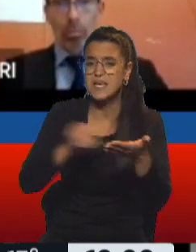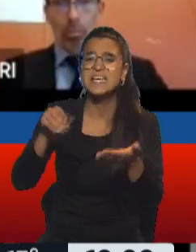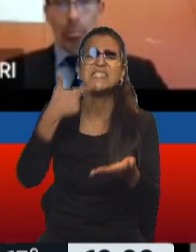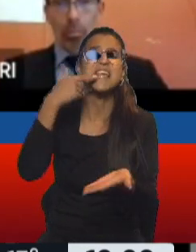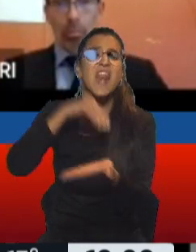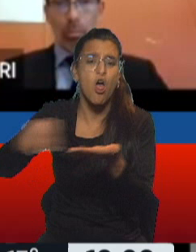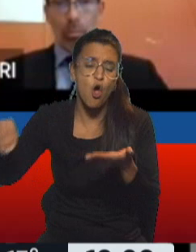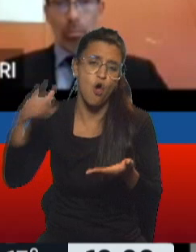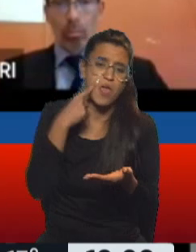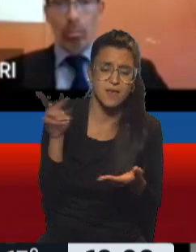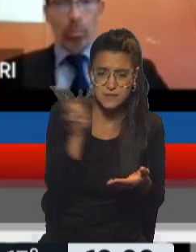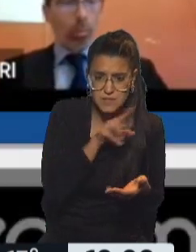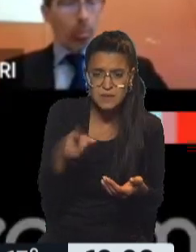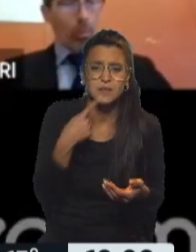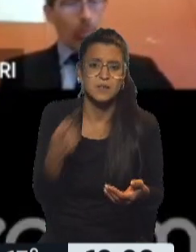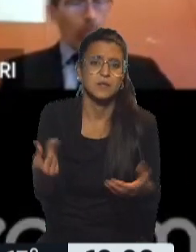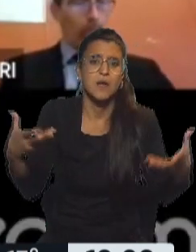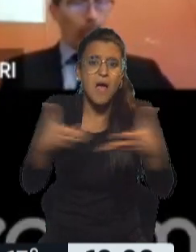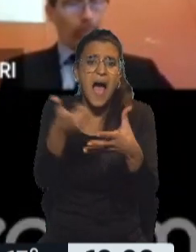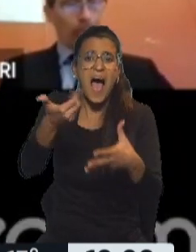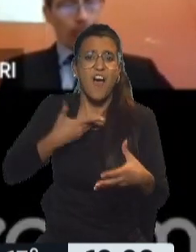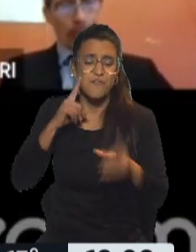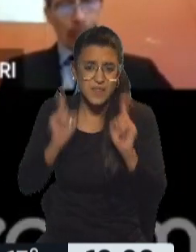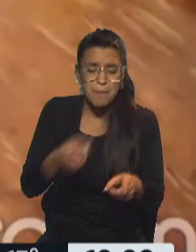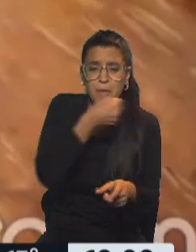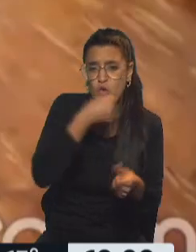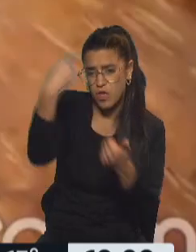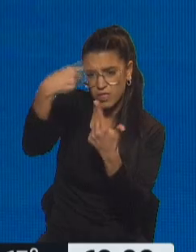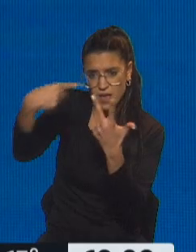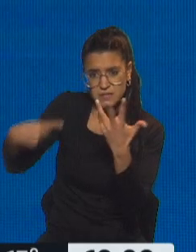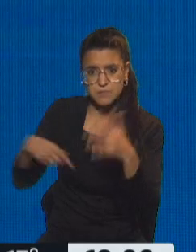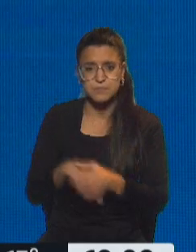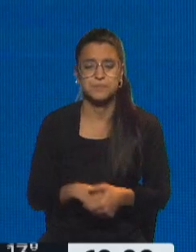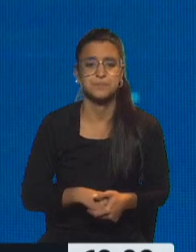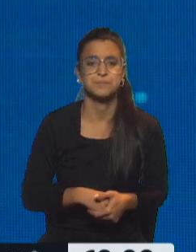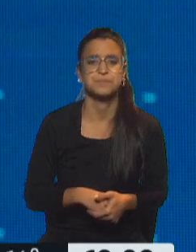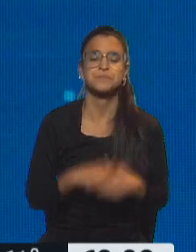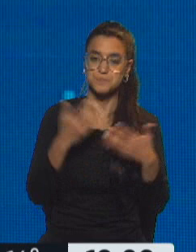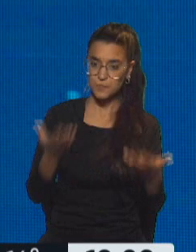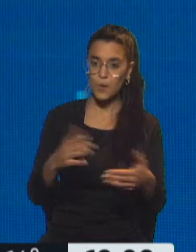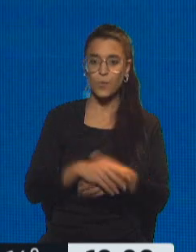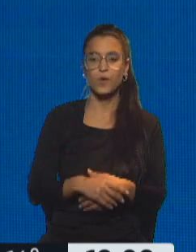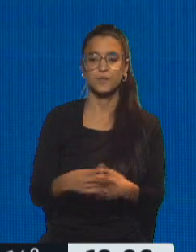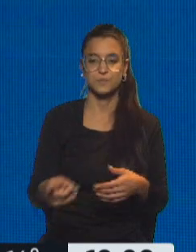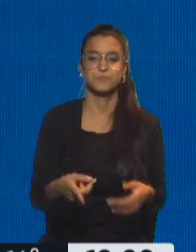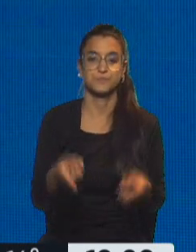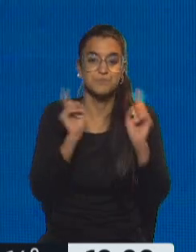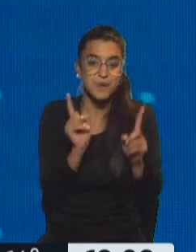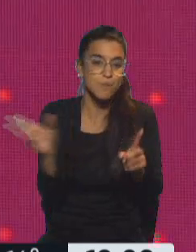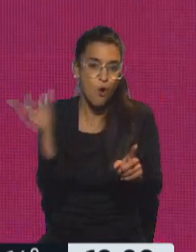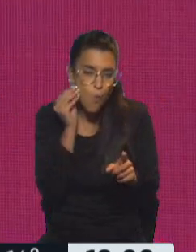senadores, funcionarios de alto rango de la AFI, periodistas, entre otros. Bueno, mientras escuchaba